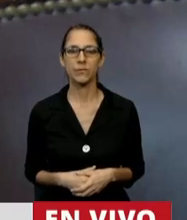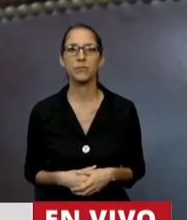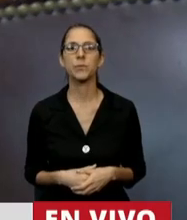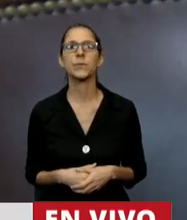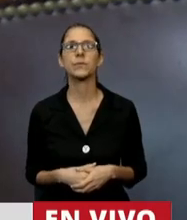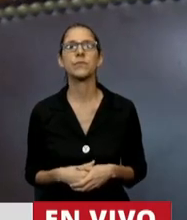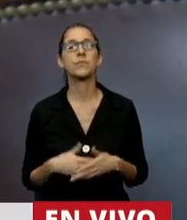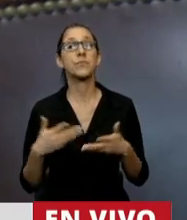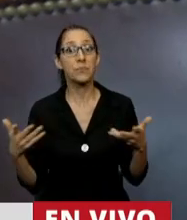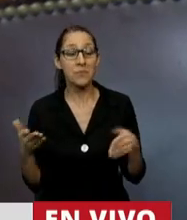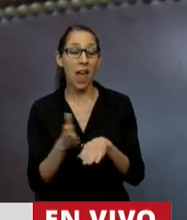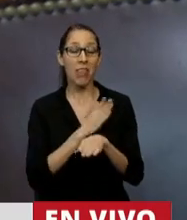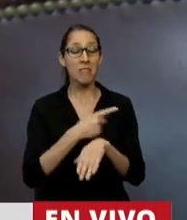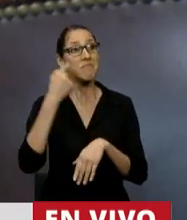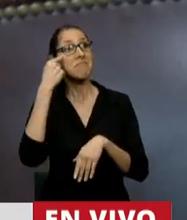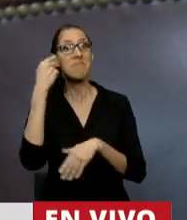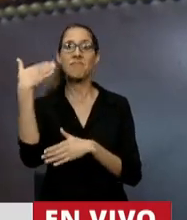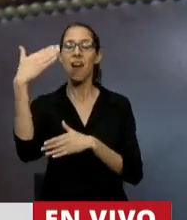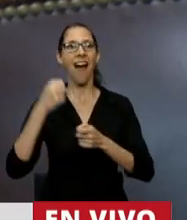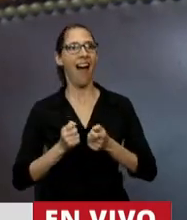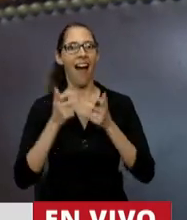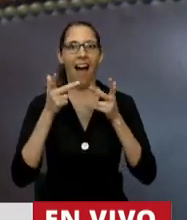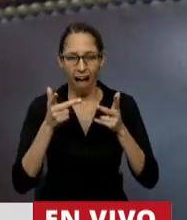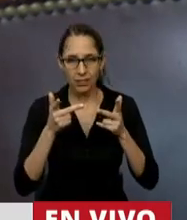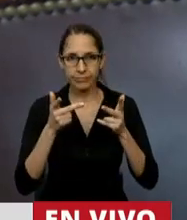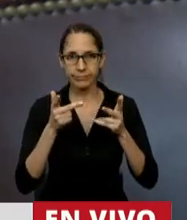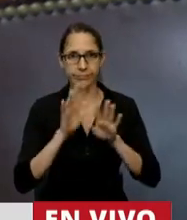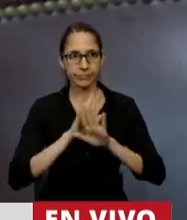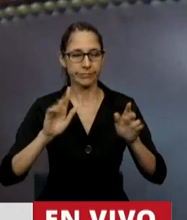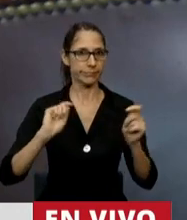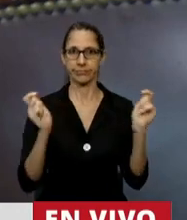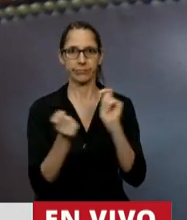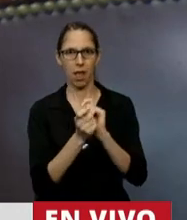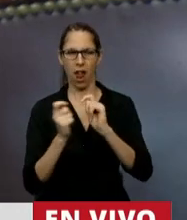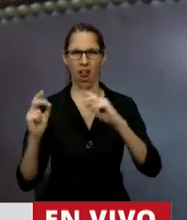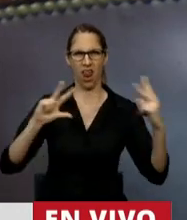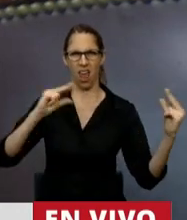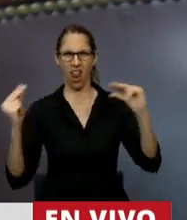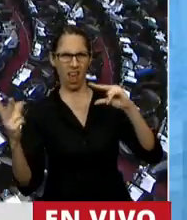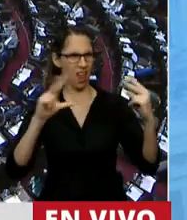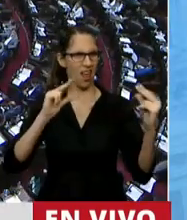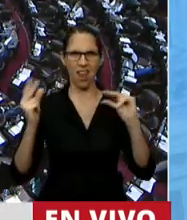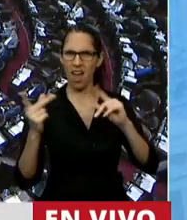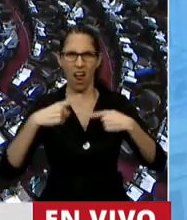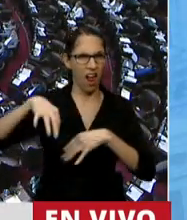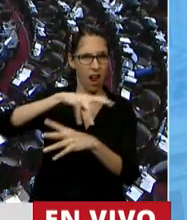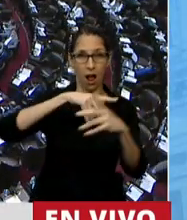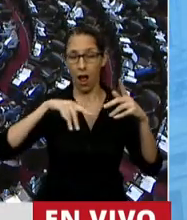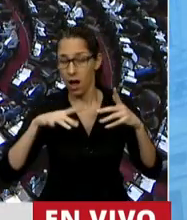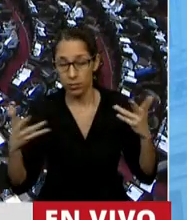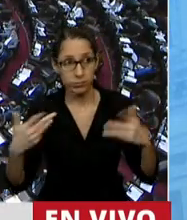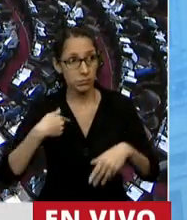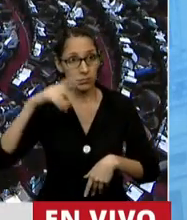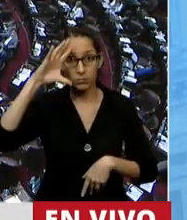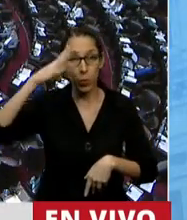Iba a empezar mis palabras de una manera distinta, pero todos estos disturbios me hacen acordar